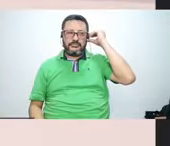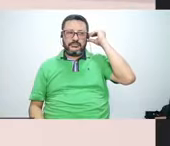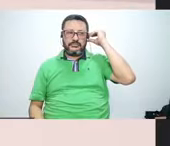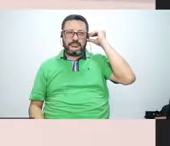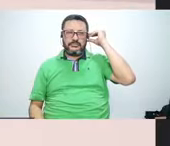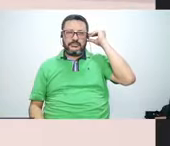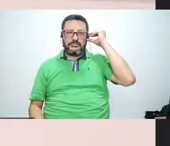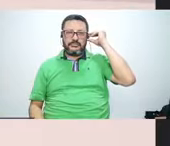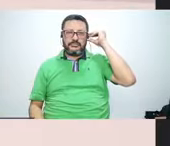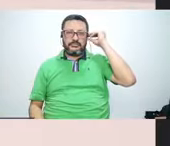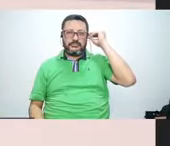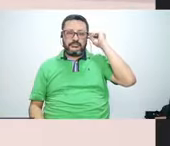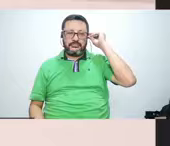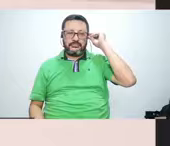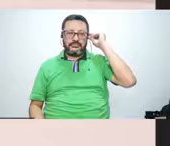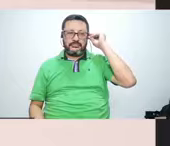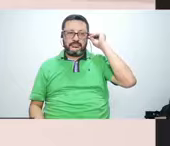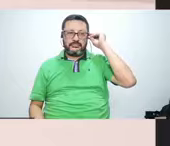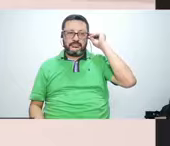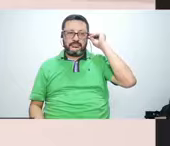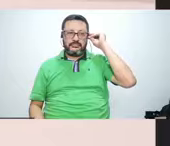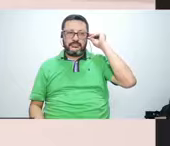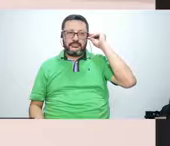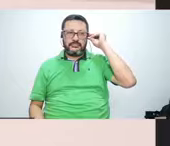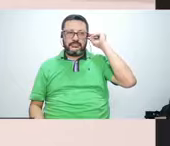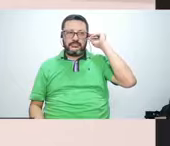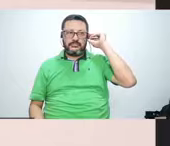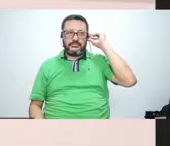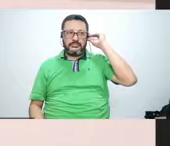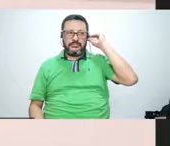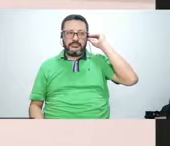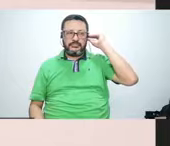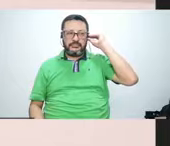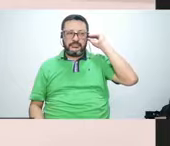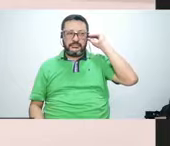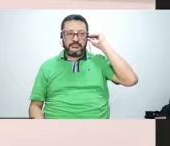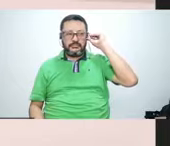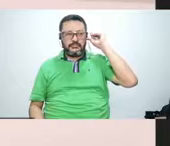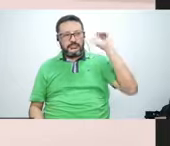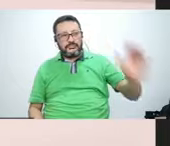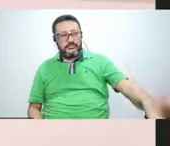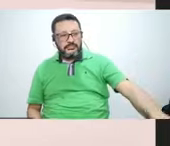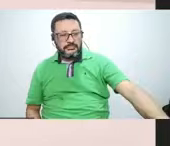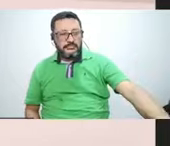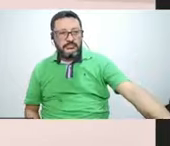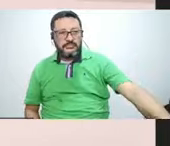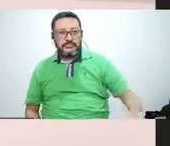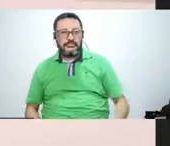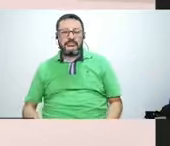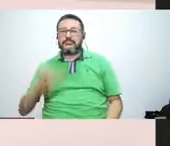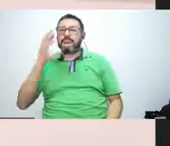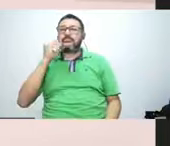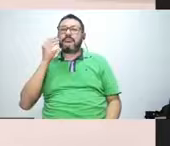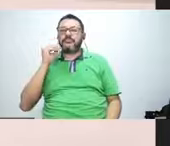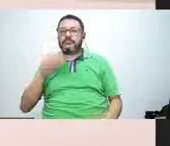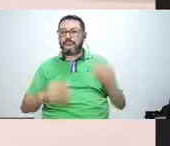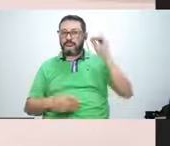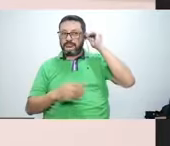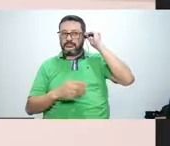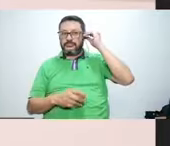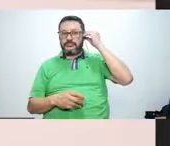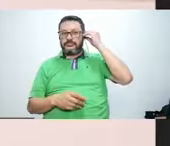y estamos haciendo como un trabajo en equipo muy interesante, muy bueno, y obviamente desde mi experiencia, desde ser